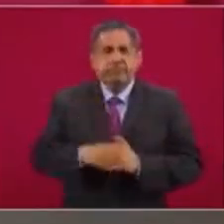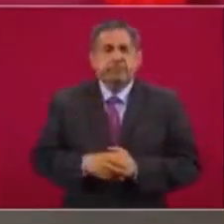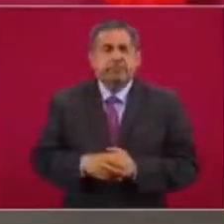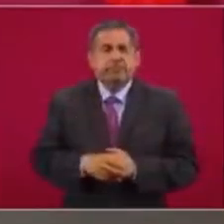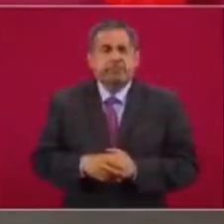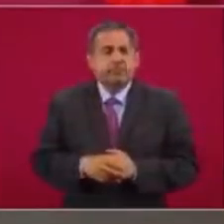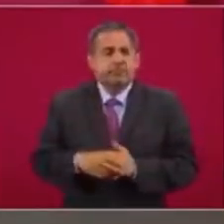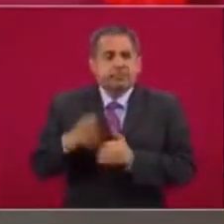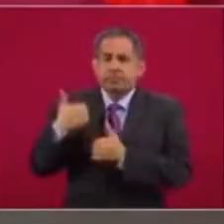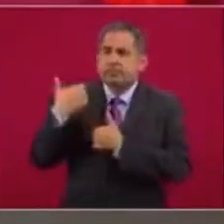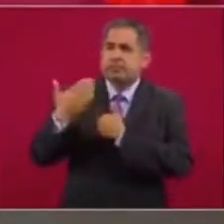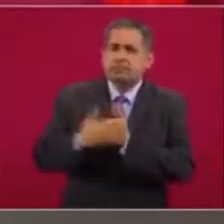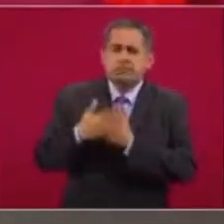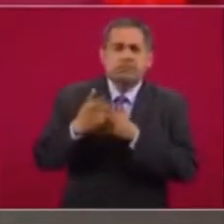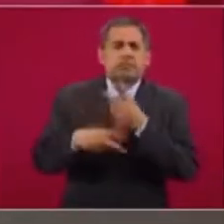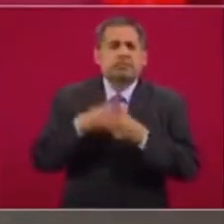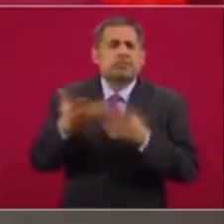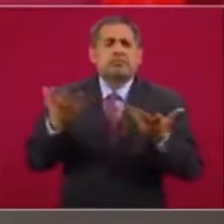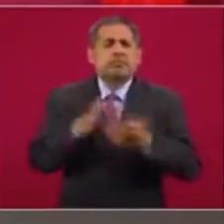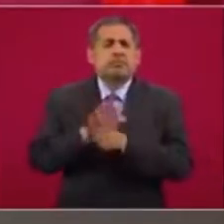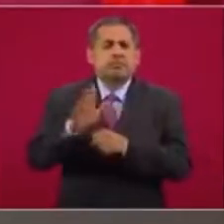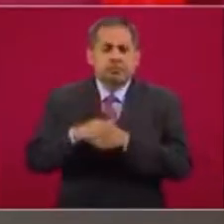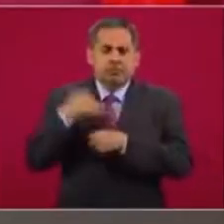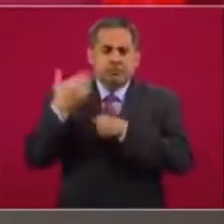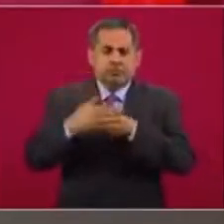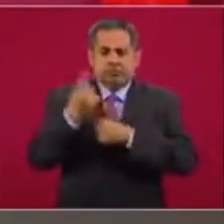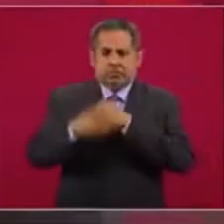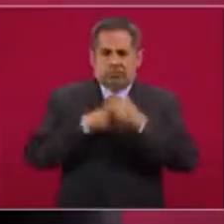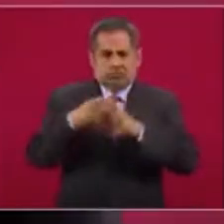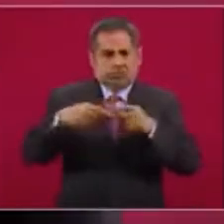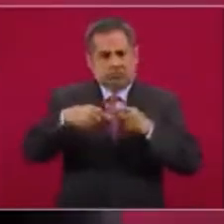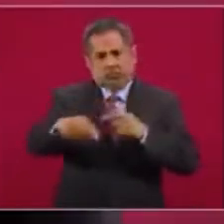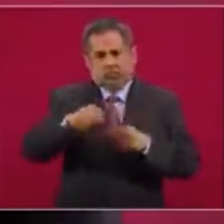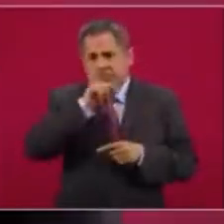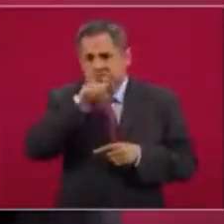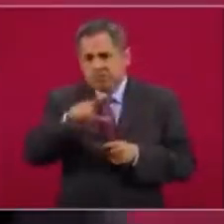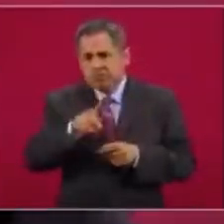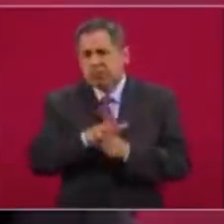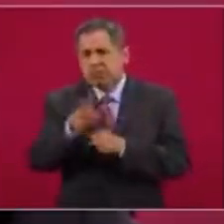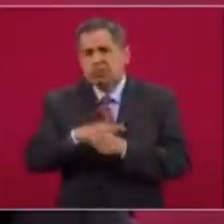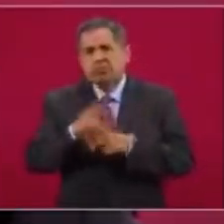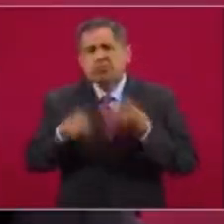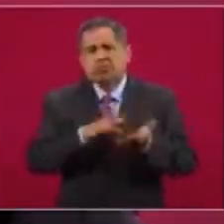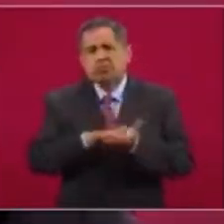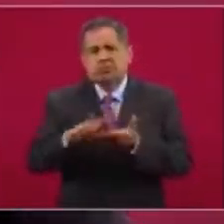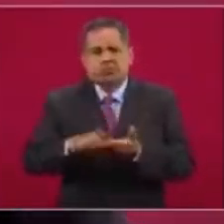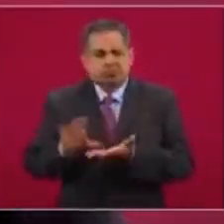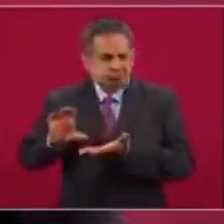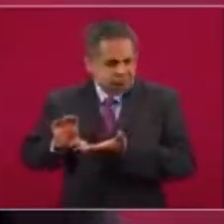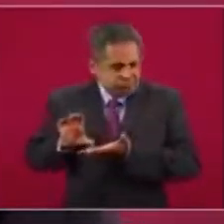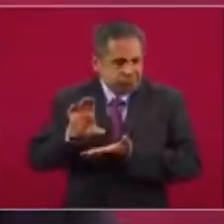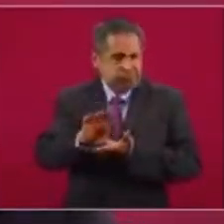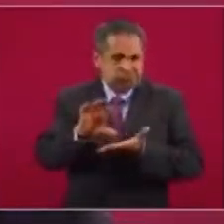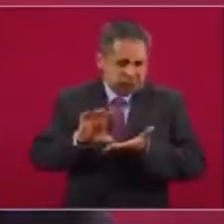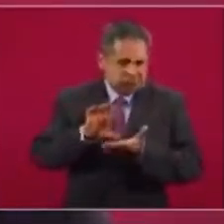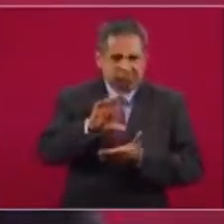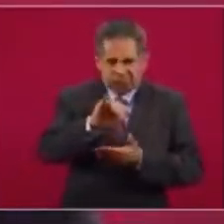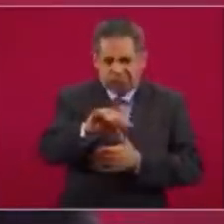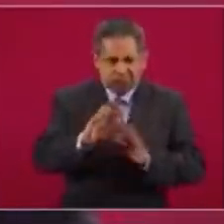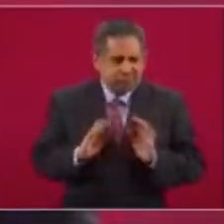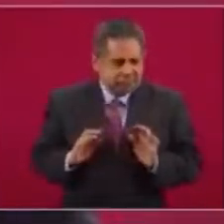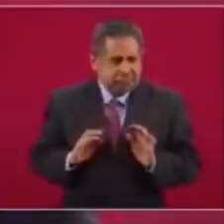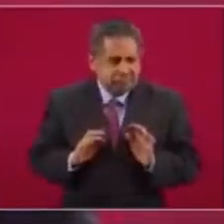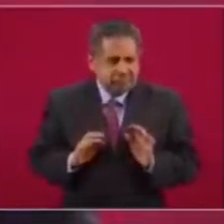va a hacer el año próximo en Jalisco? O sea, ¿cuántos recursos? Nada